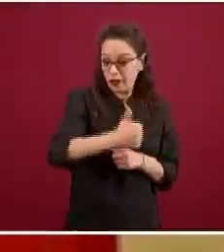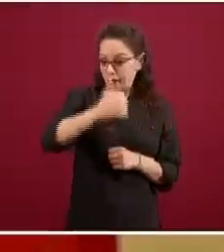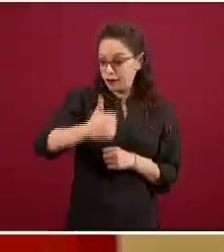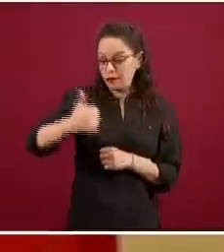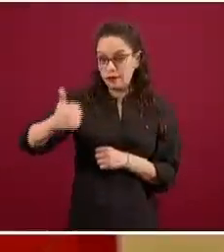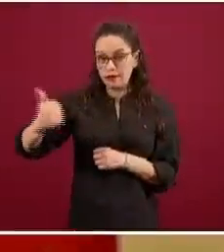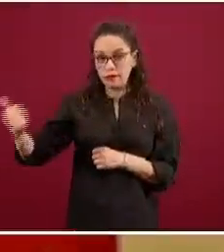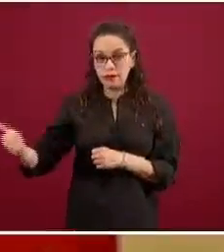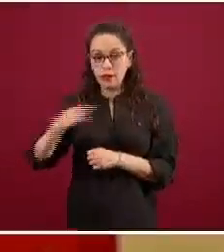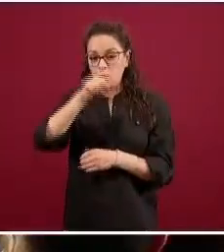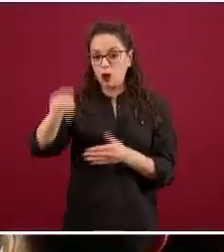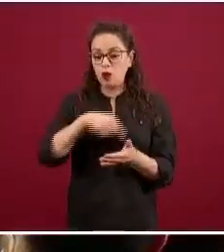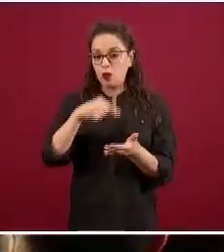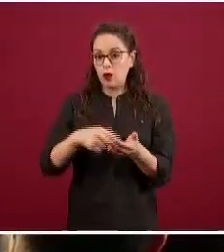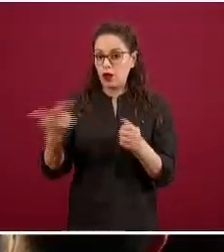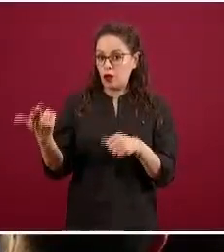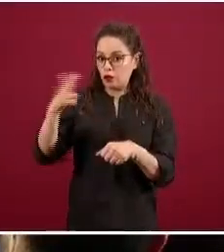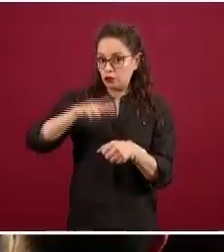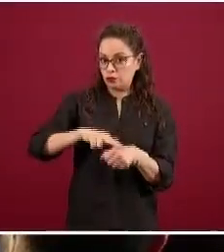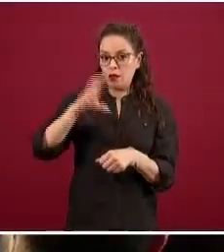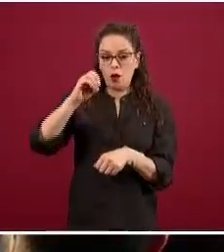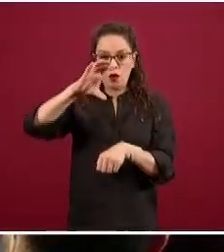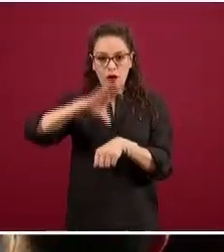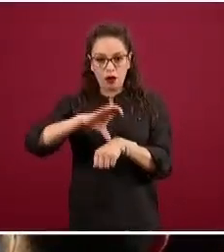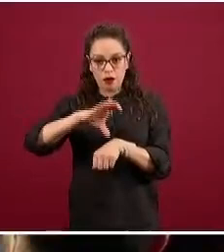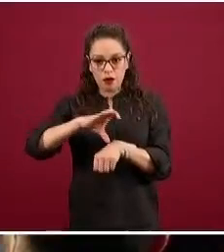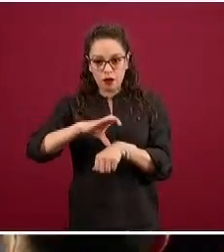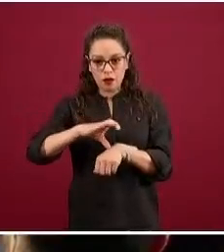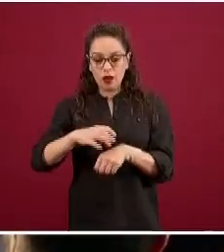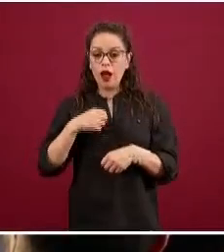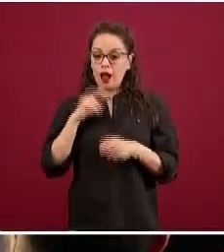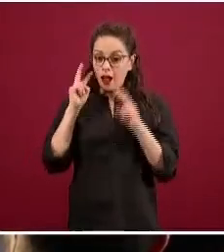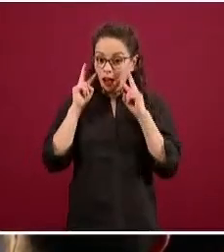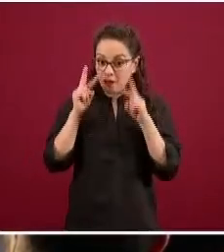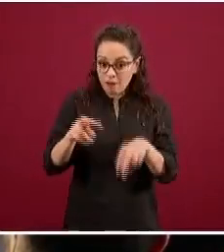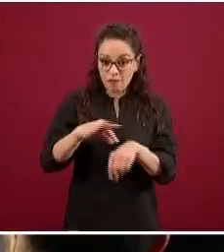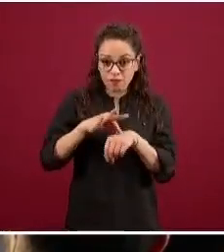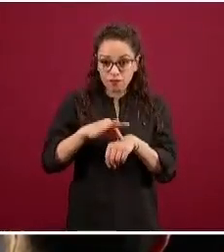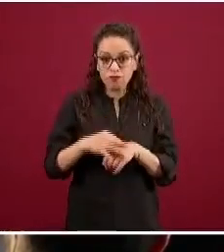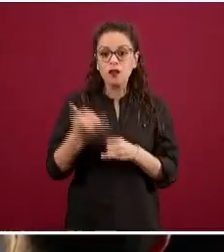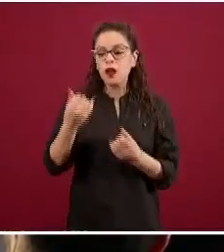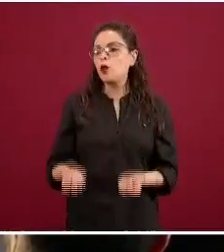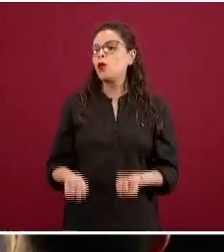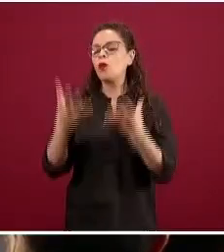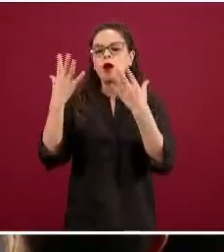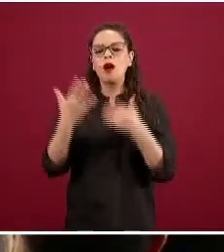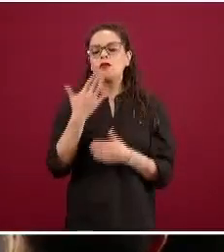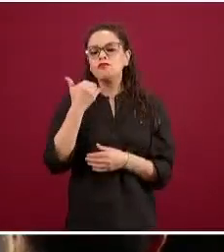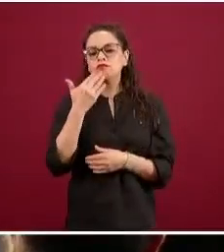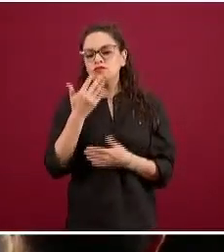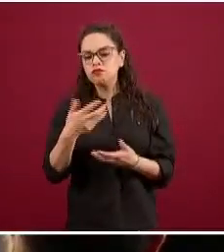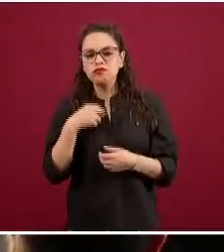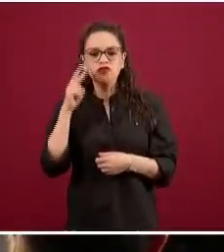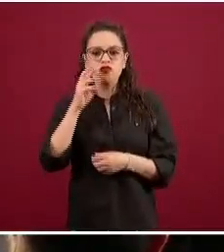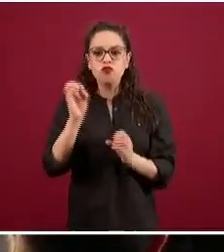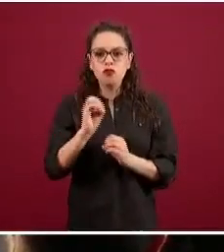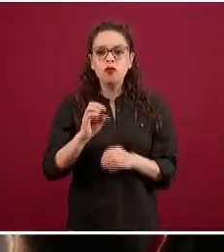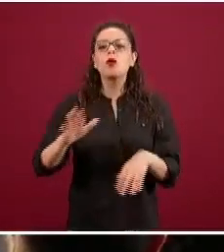en una clínica, en un hospital, cuántos no vi y por qué no los vi, por muchísimas